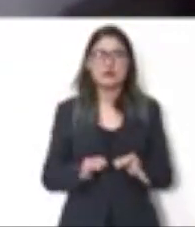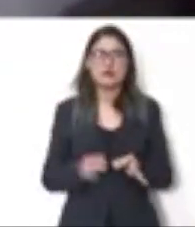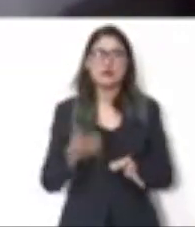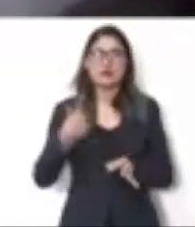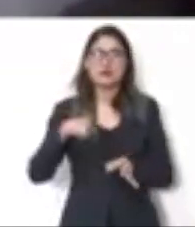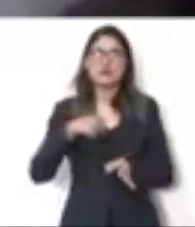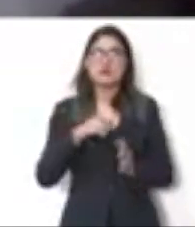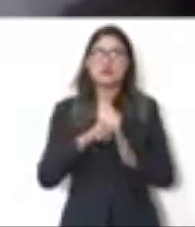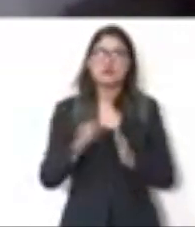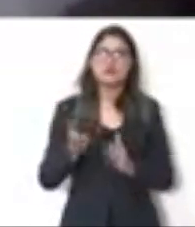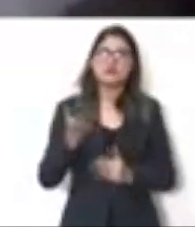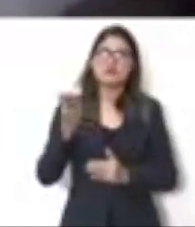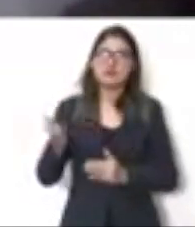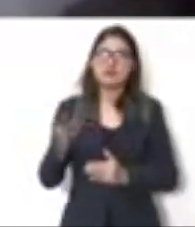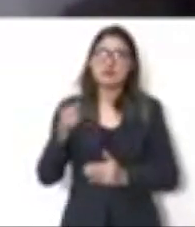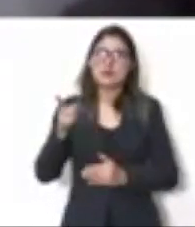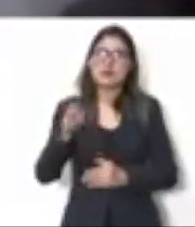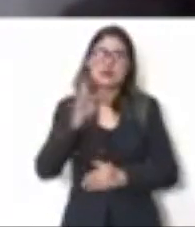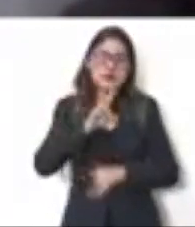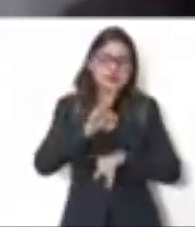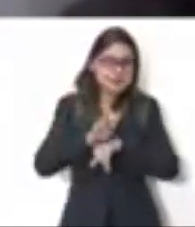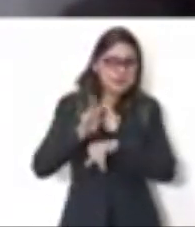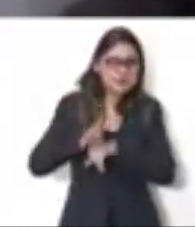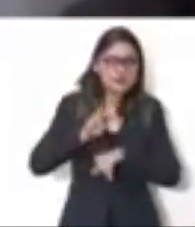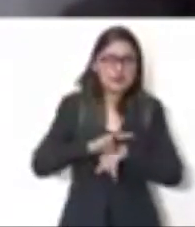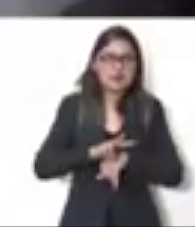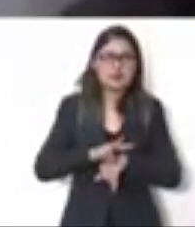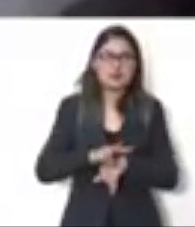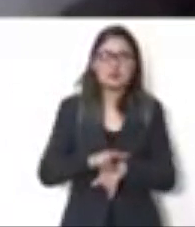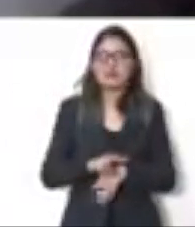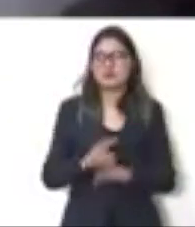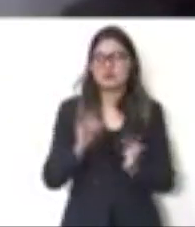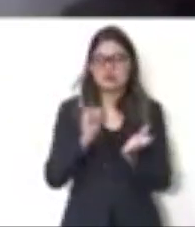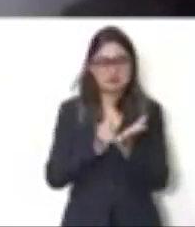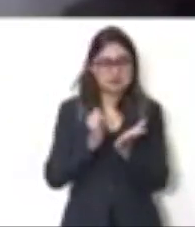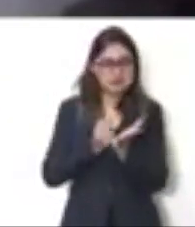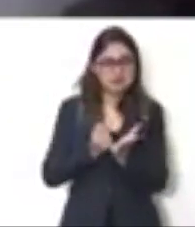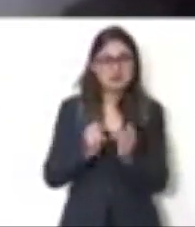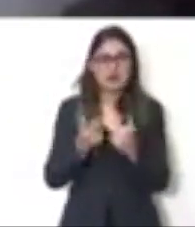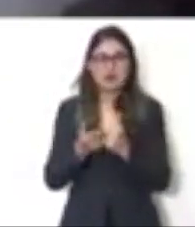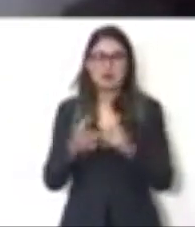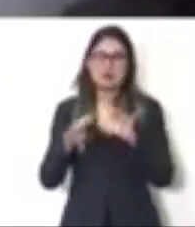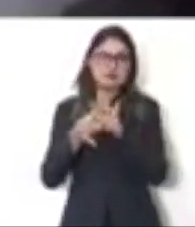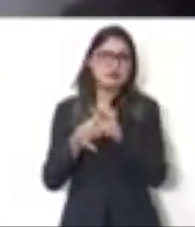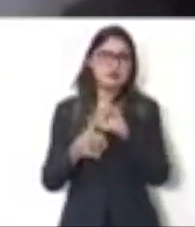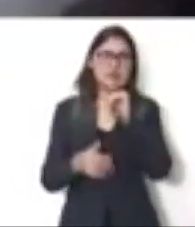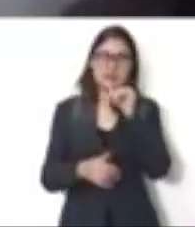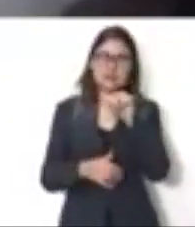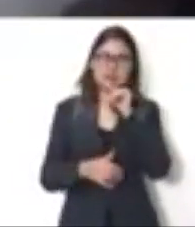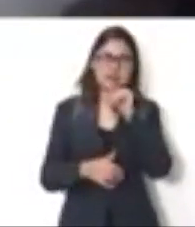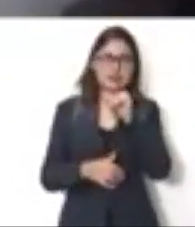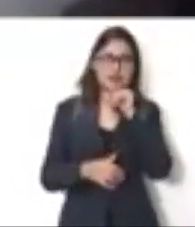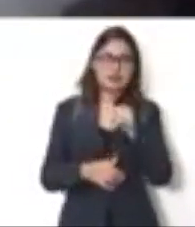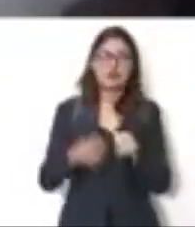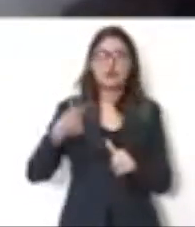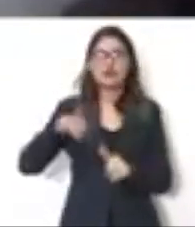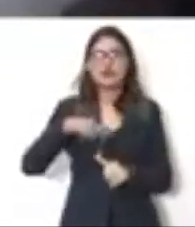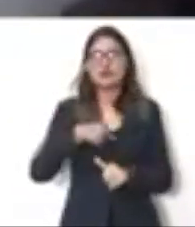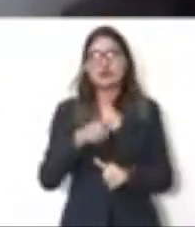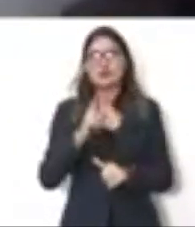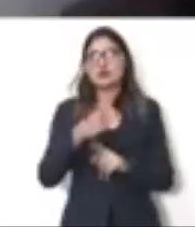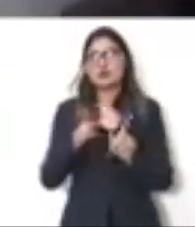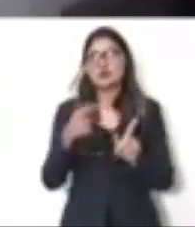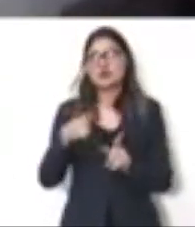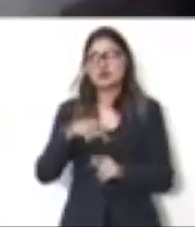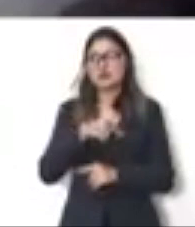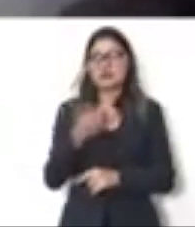que haga un acto de fiscalización de naturaleza fiscal sino que con el mismo esquema con el mismo sistema que